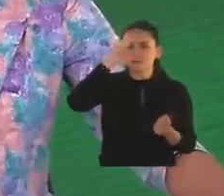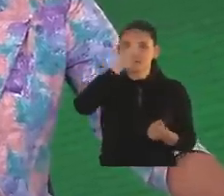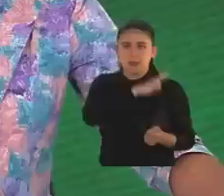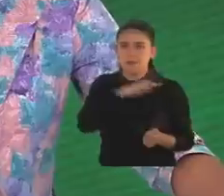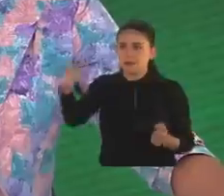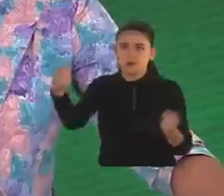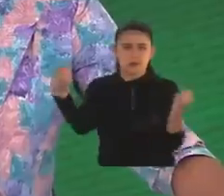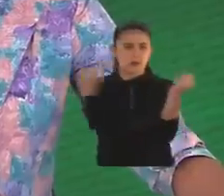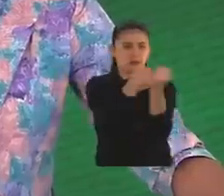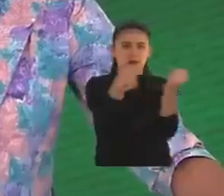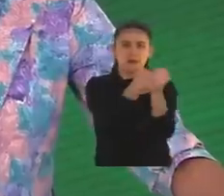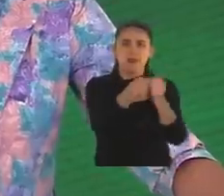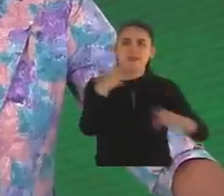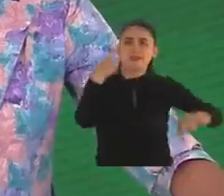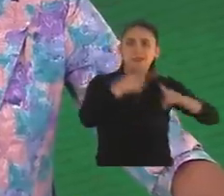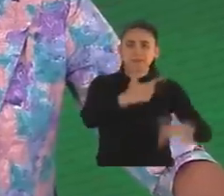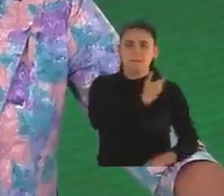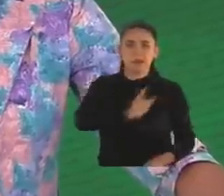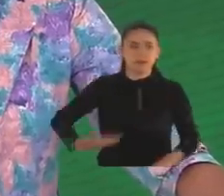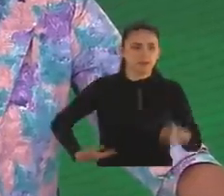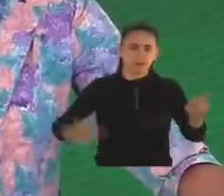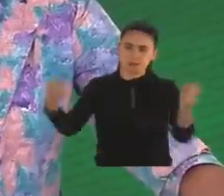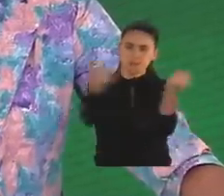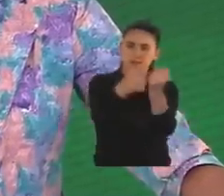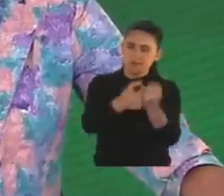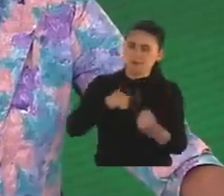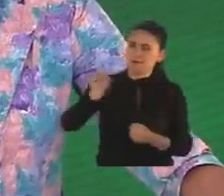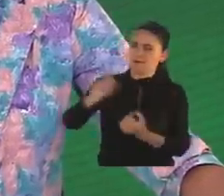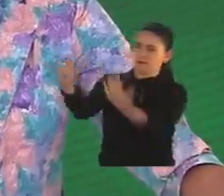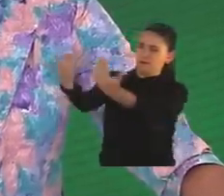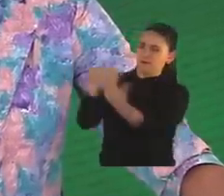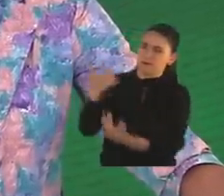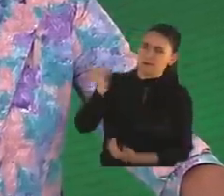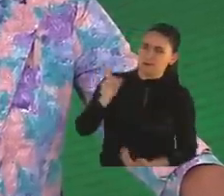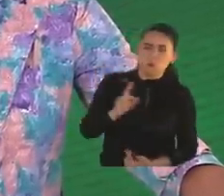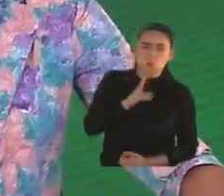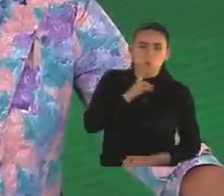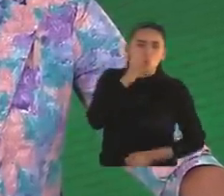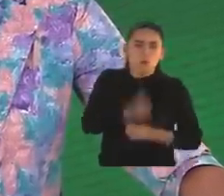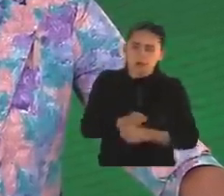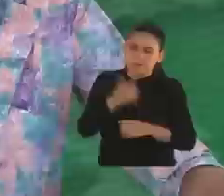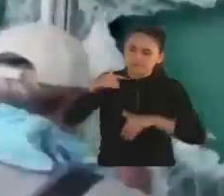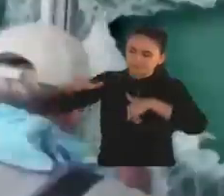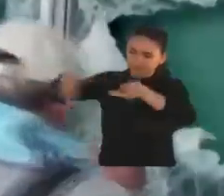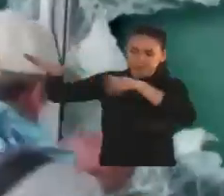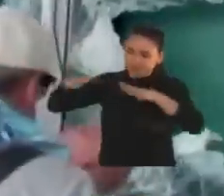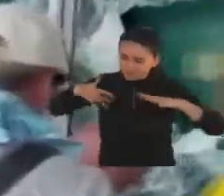al expresidente Jair Bolsonaro en las esteras del poder brasilero.